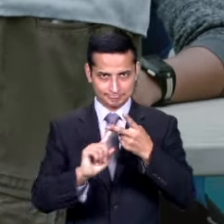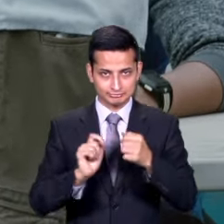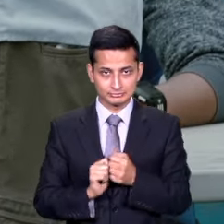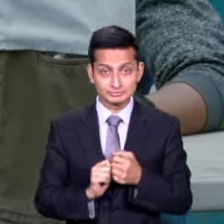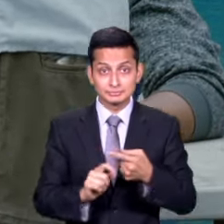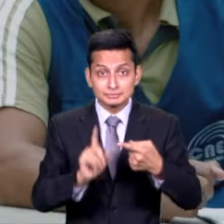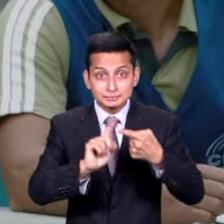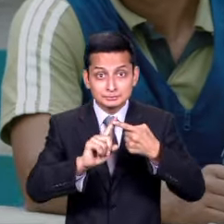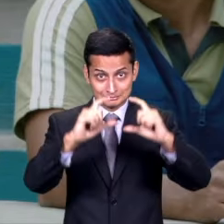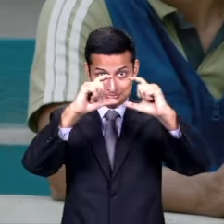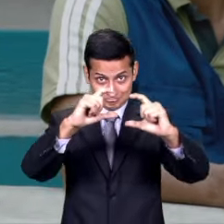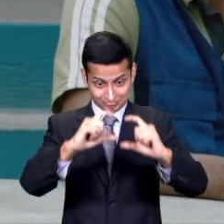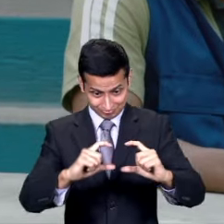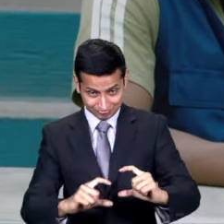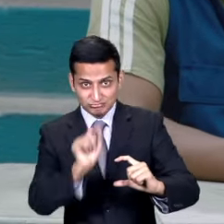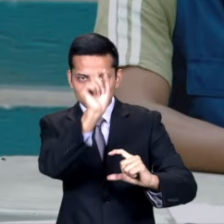hacerlo.